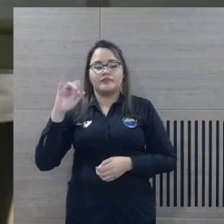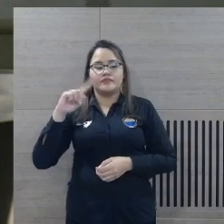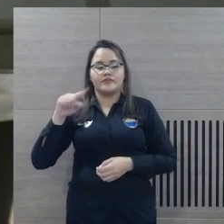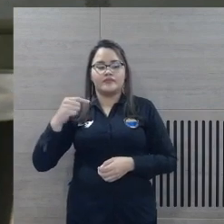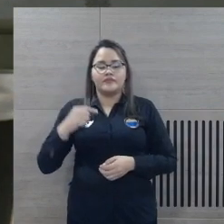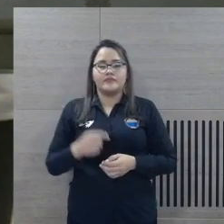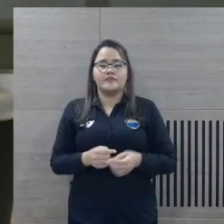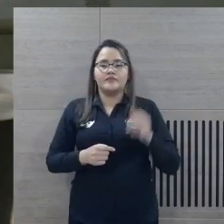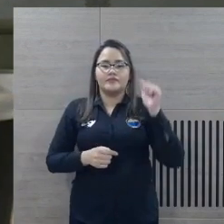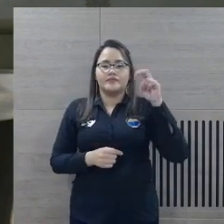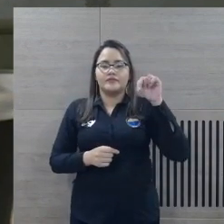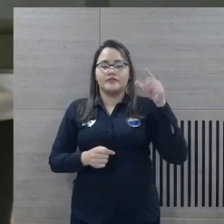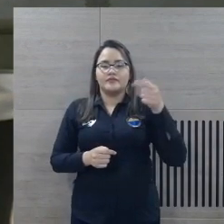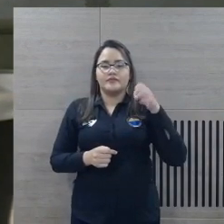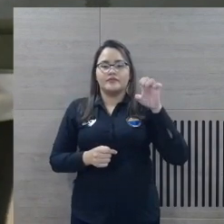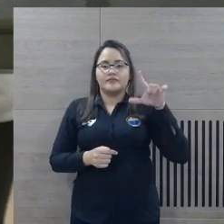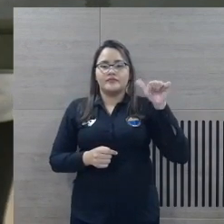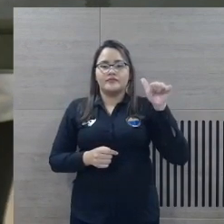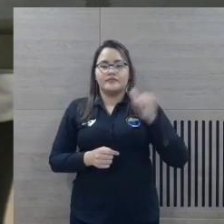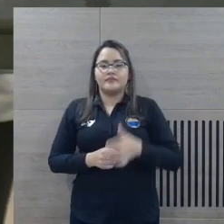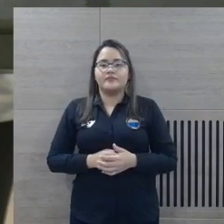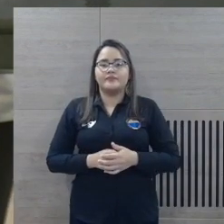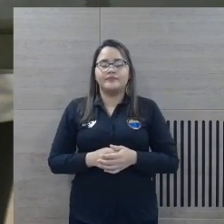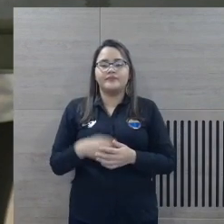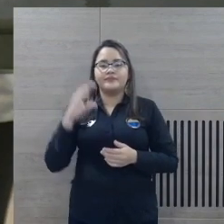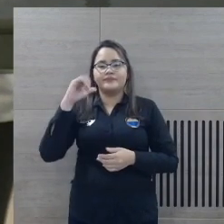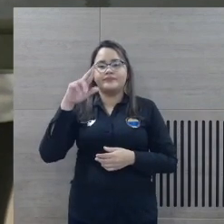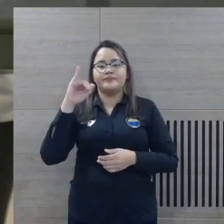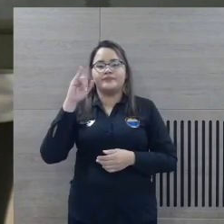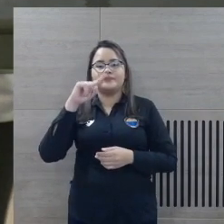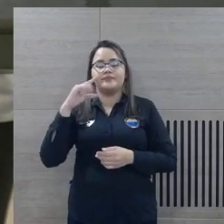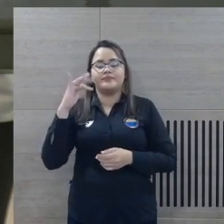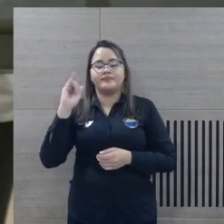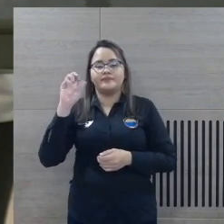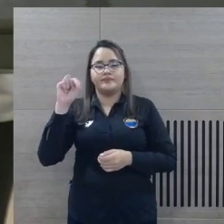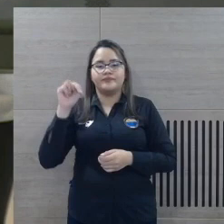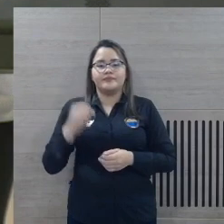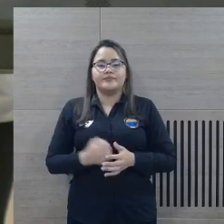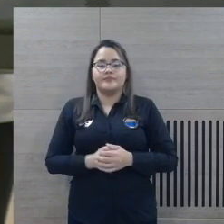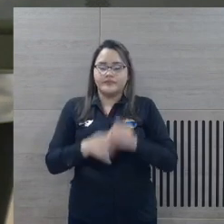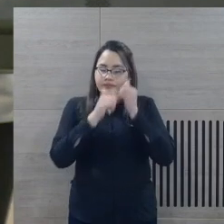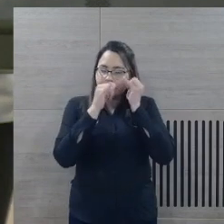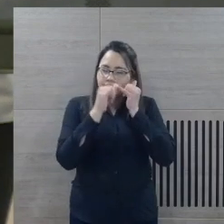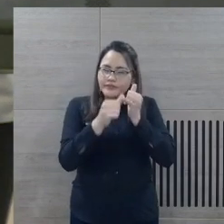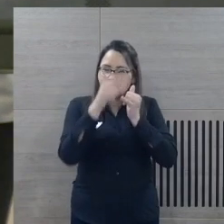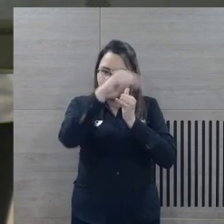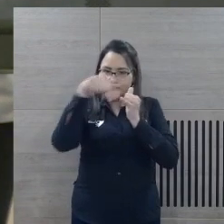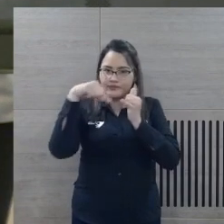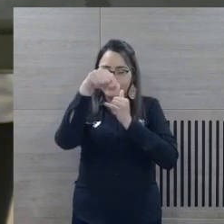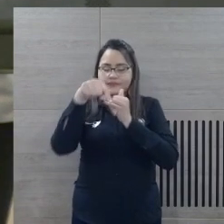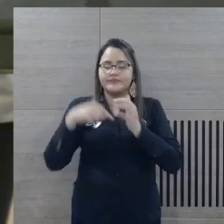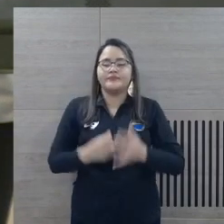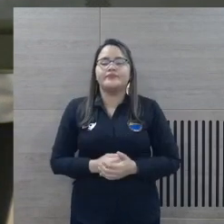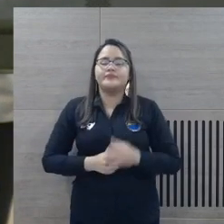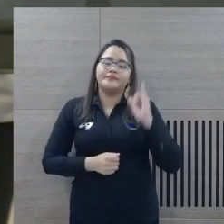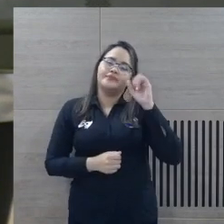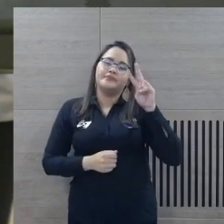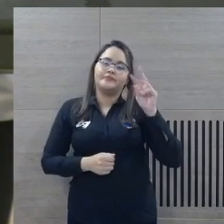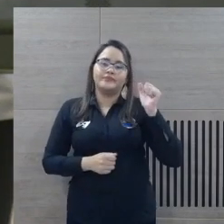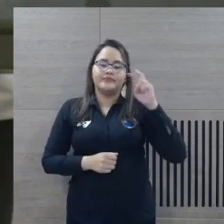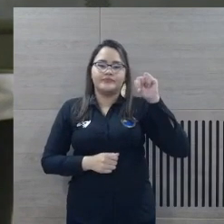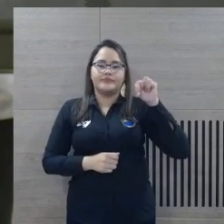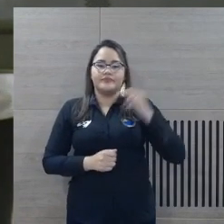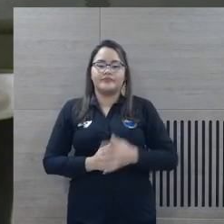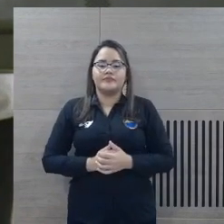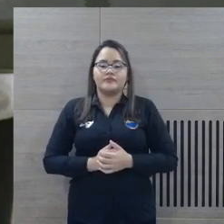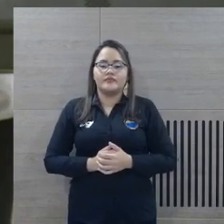Guevara Olaya. Ingeniero Electrónico. Iván Andrés Zagarra Rojano. Ingeniero Industrial Andrea Camila Guzmán